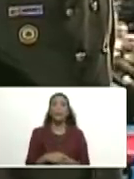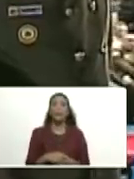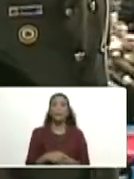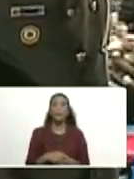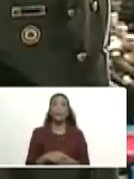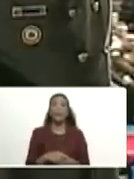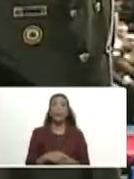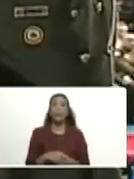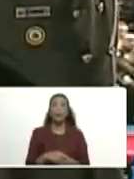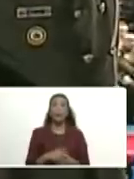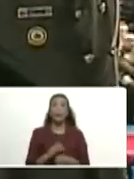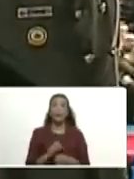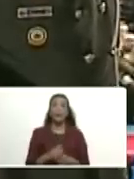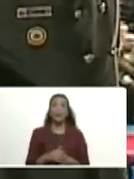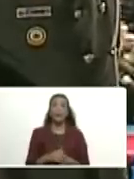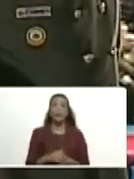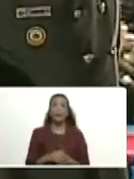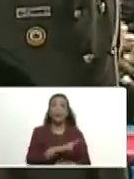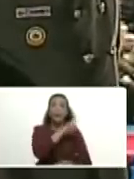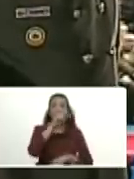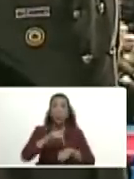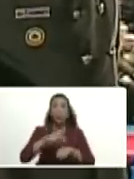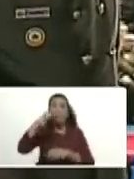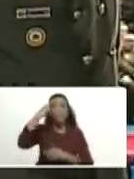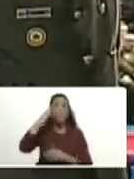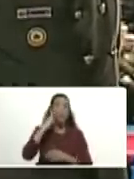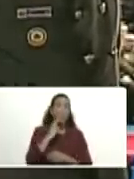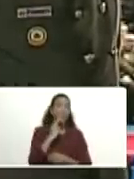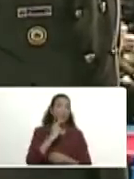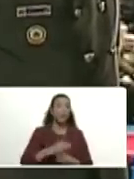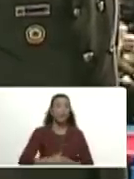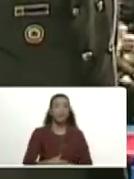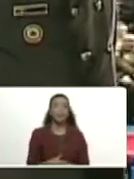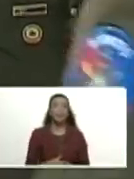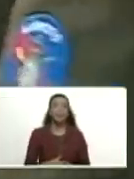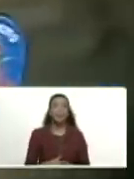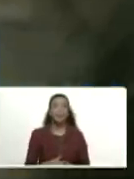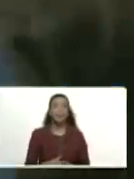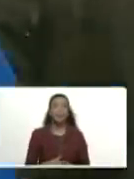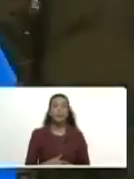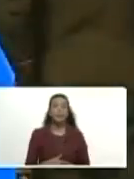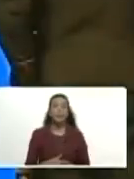de la Fuerza Armada Nacional Bolivariana.